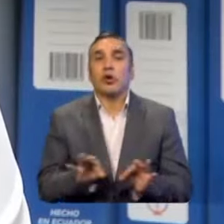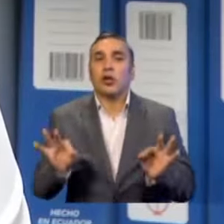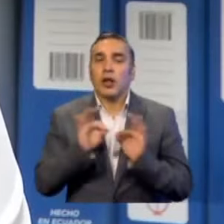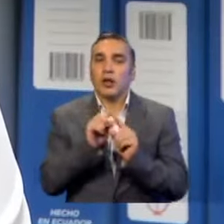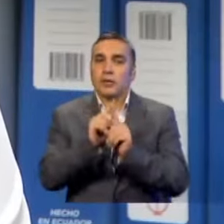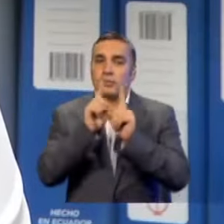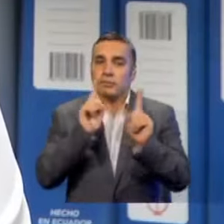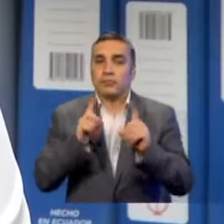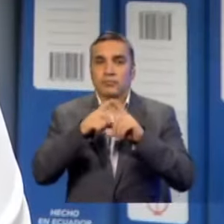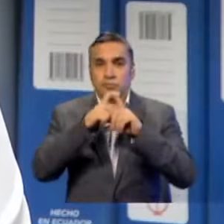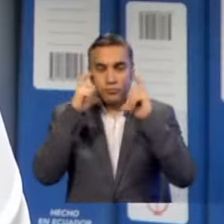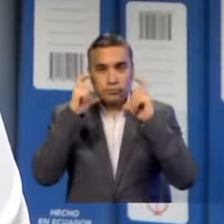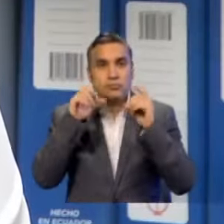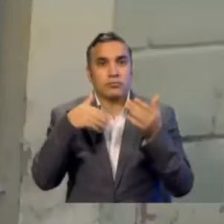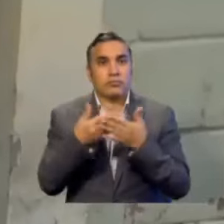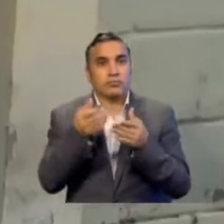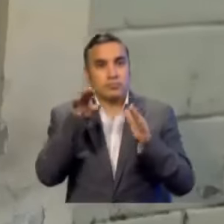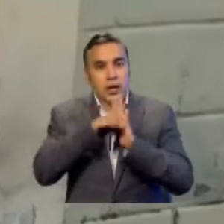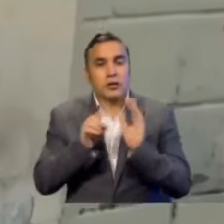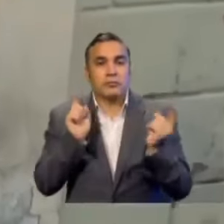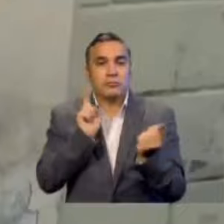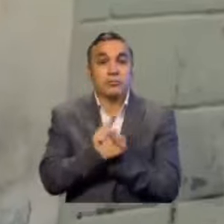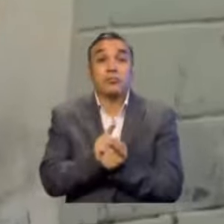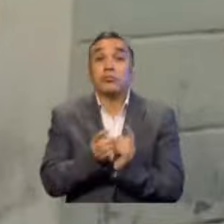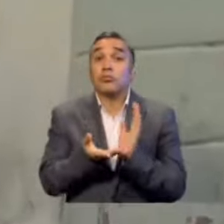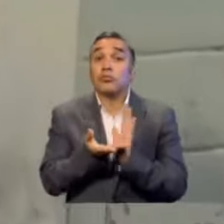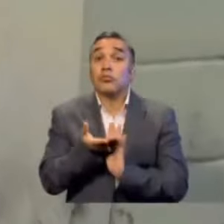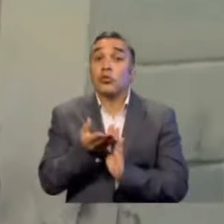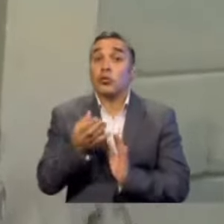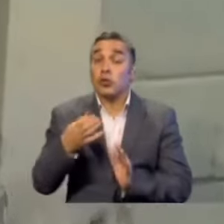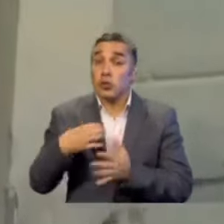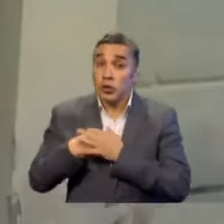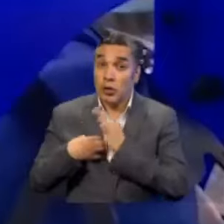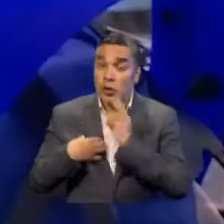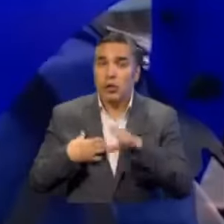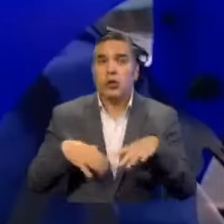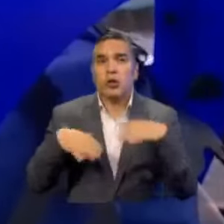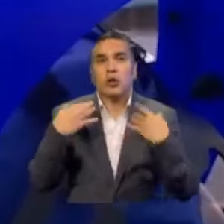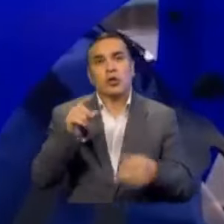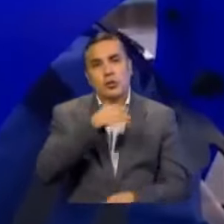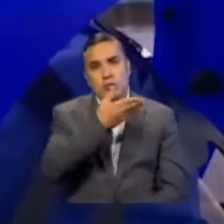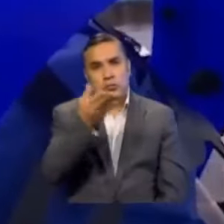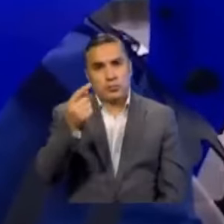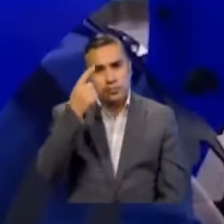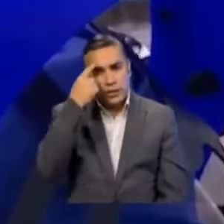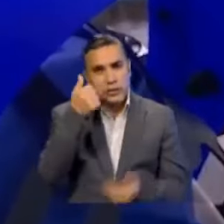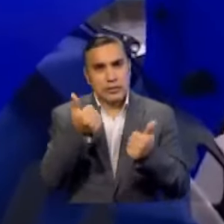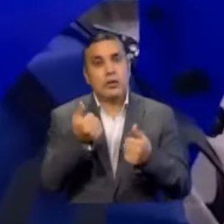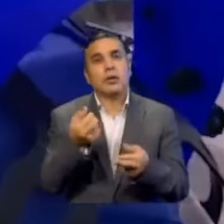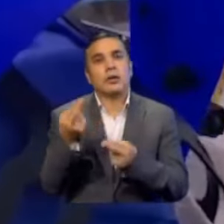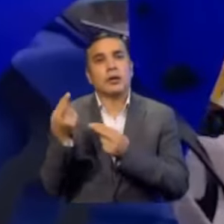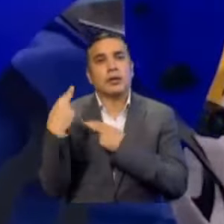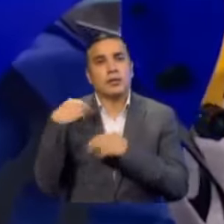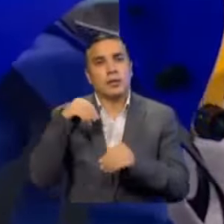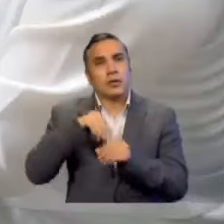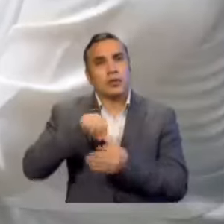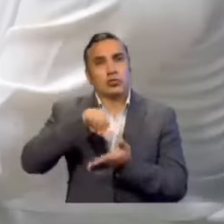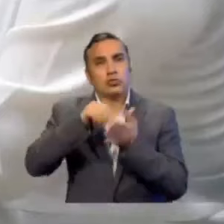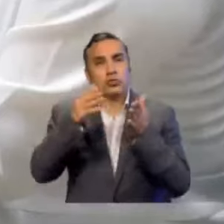de la mascarilla, el evitar aglomeraciones. Un incremento de casos de COVID que llama a la reflexión y al sentido de responsabilidad de la